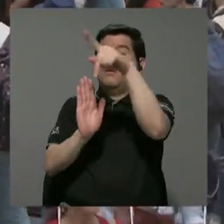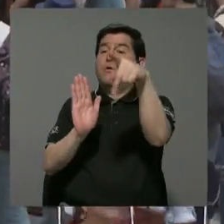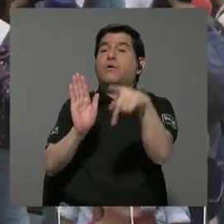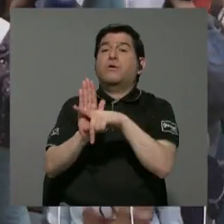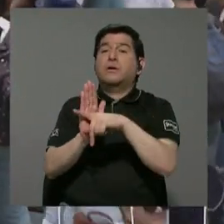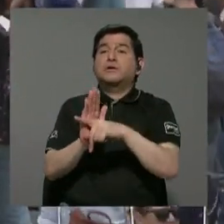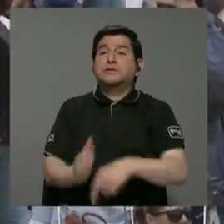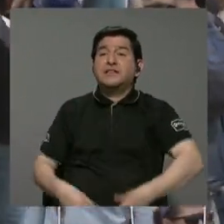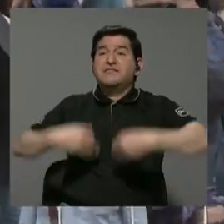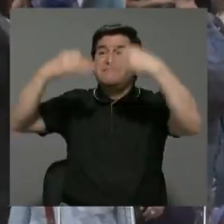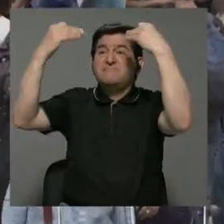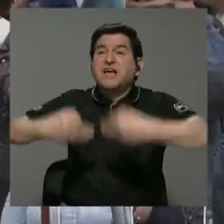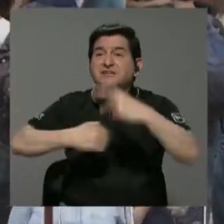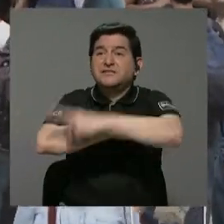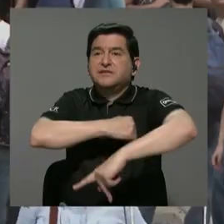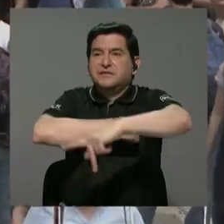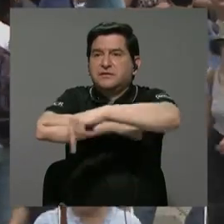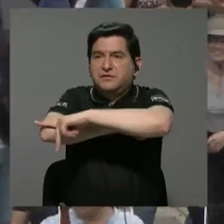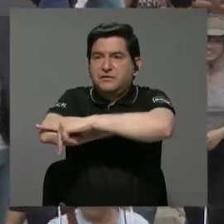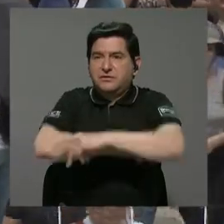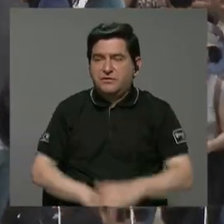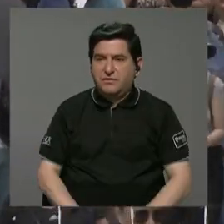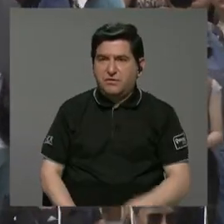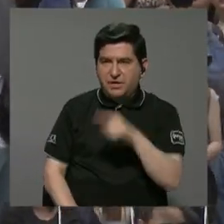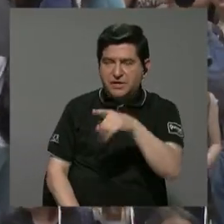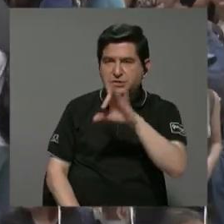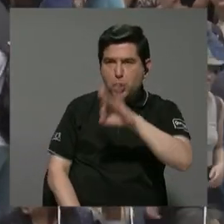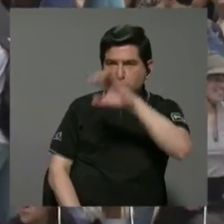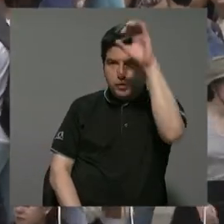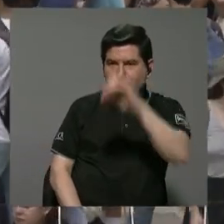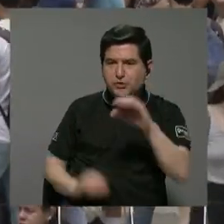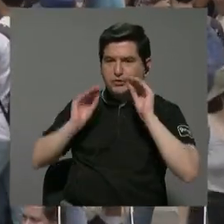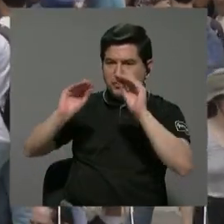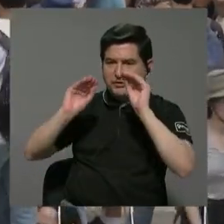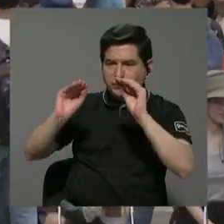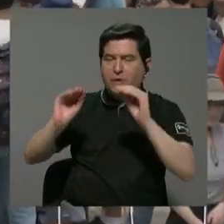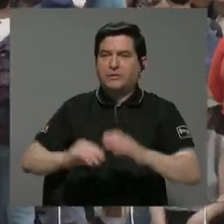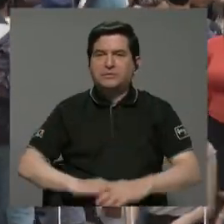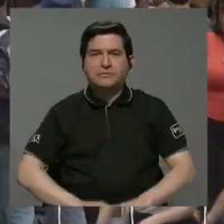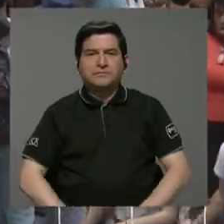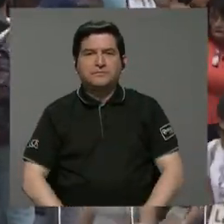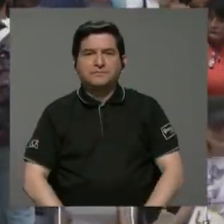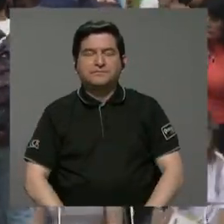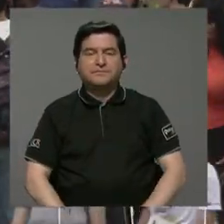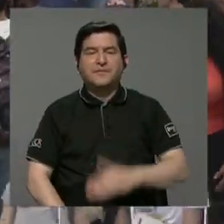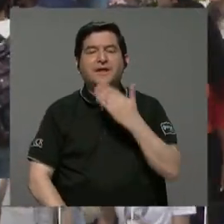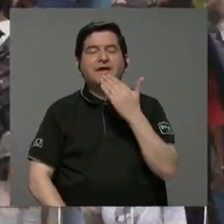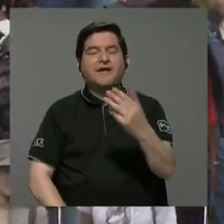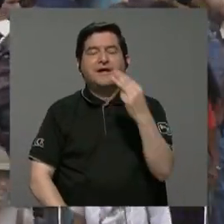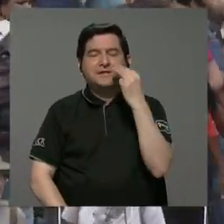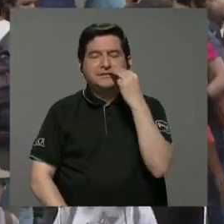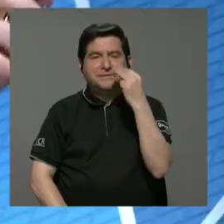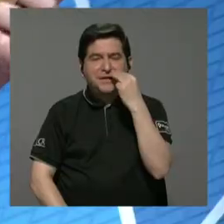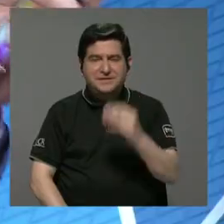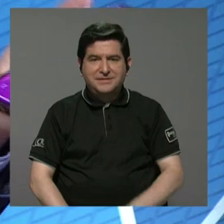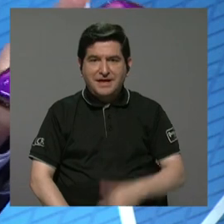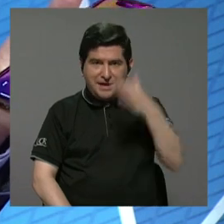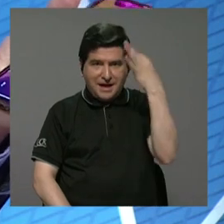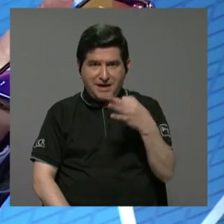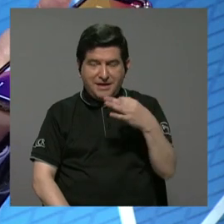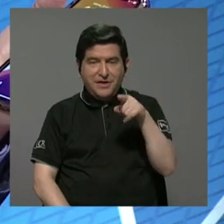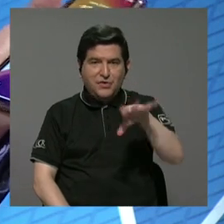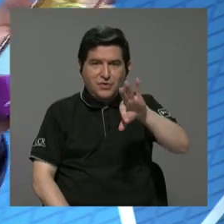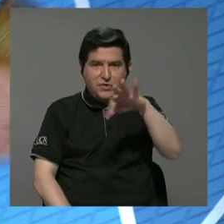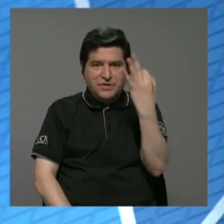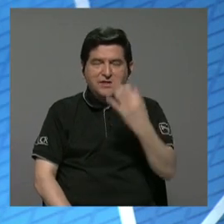constitucionalmente se decidió en este país, insisto, que es un 8% en educación. Gracias, Marcela. Creo que con eso